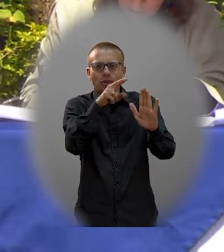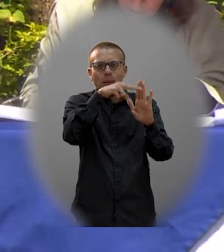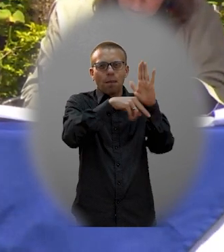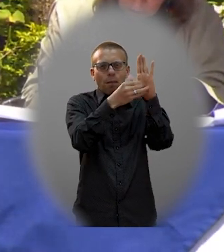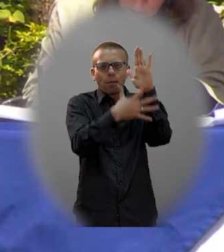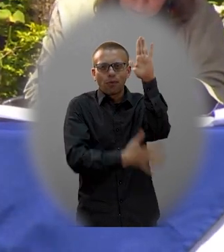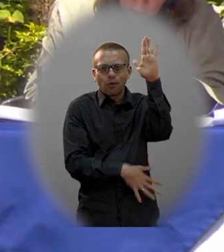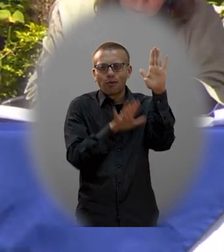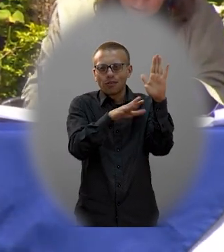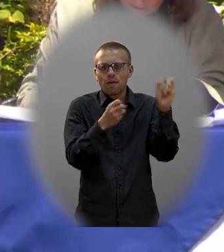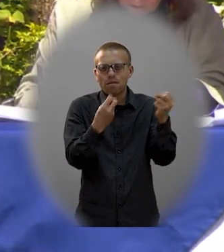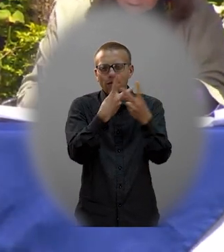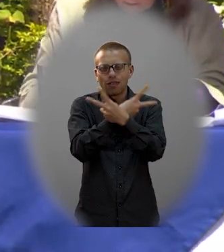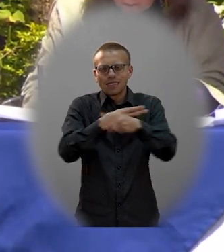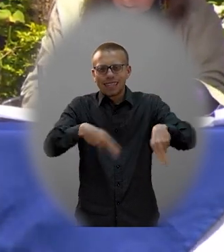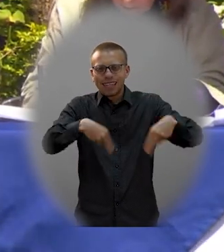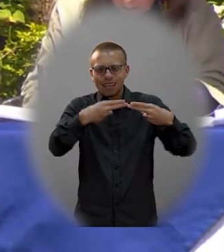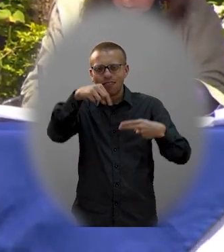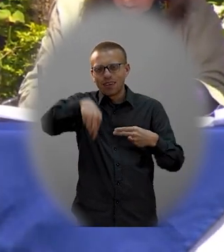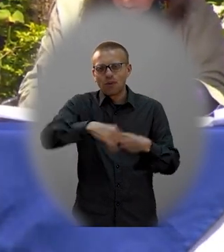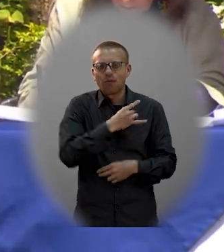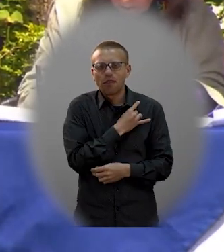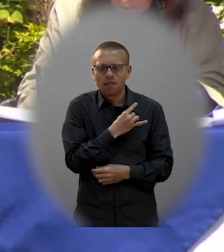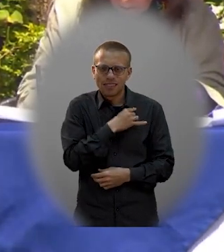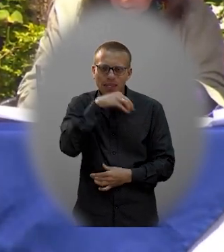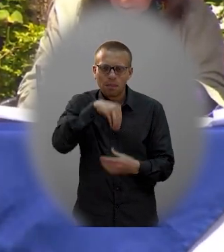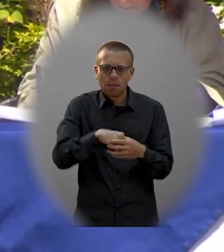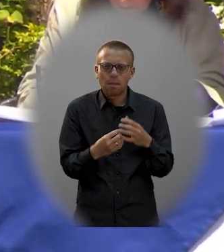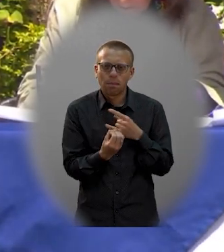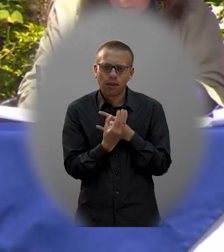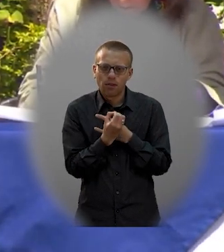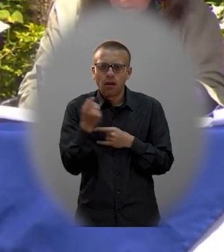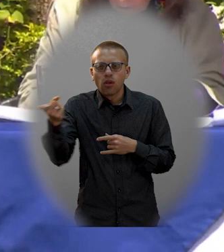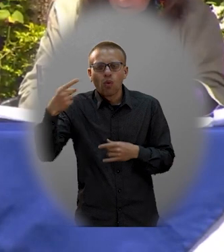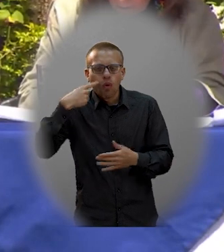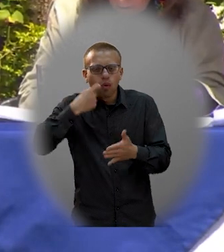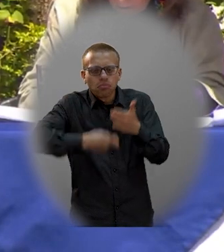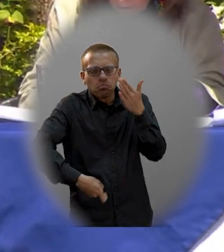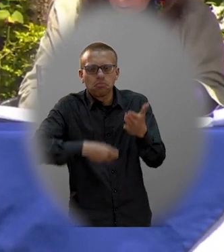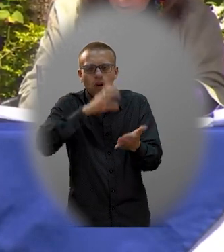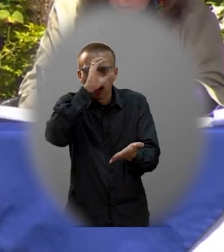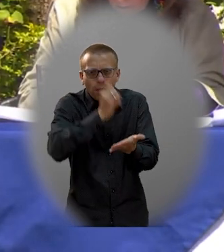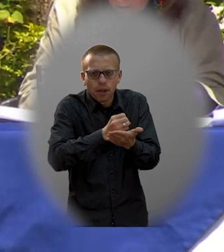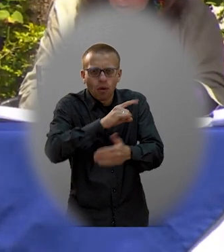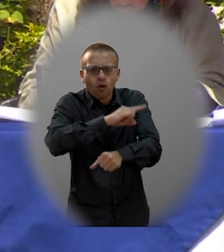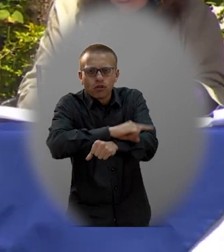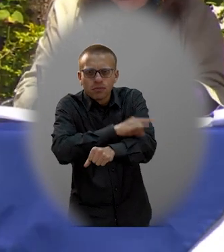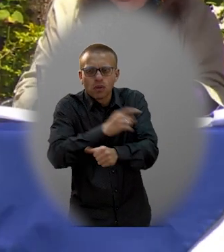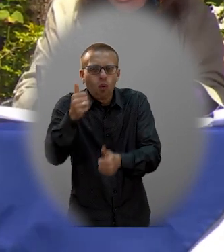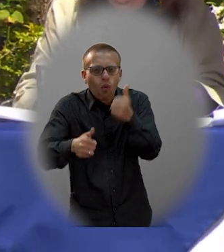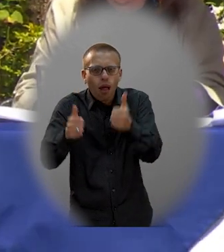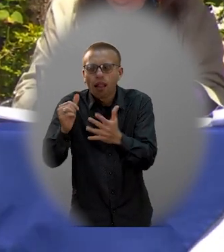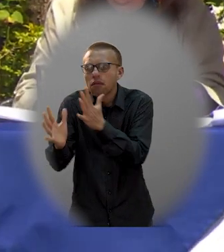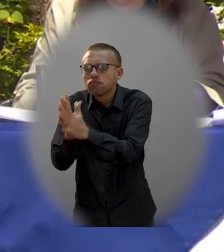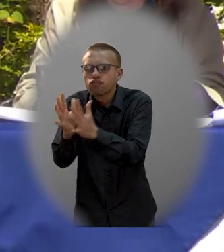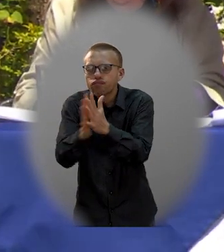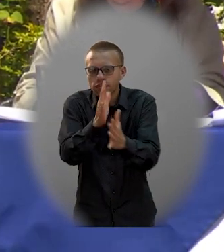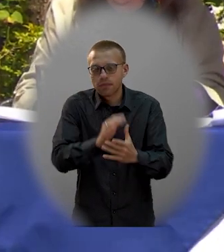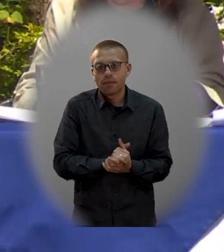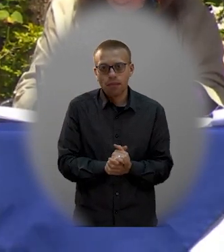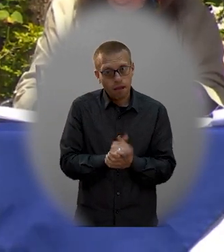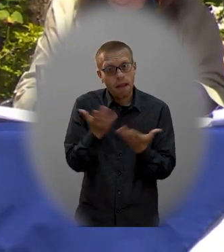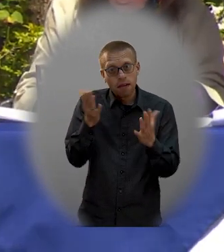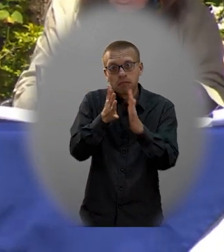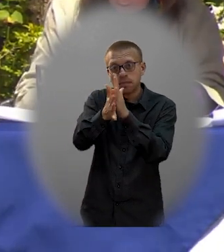sanción de las violencias de género en la universidad? Y aquí quiero recordar que tenemos, y va a llegar a sus correos